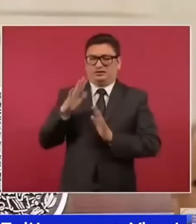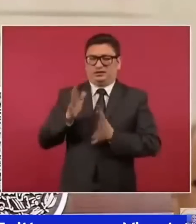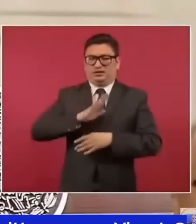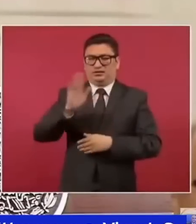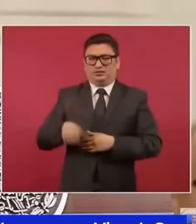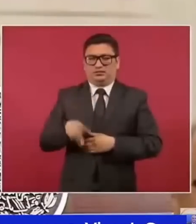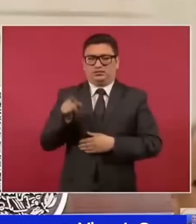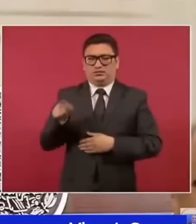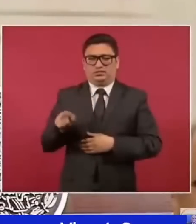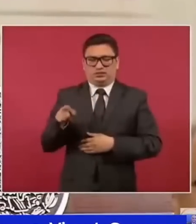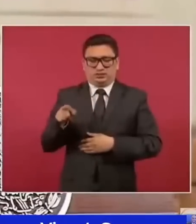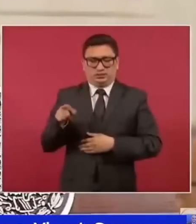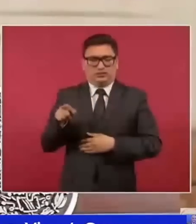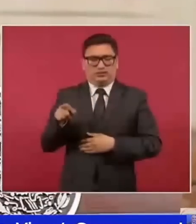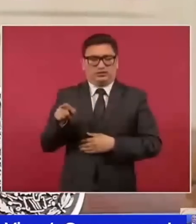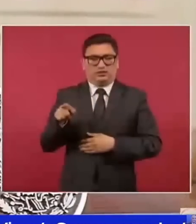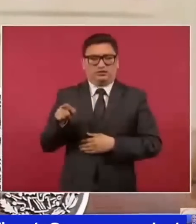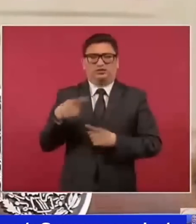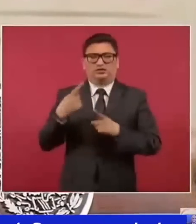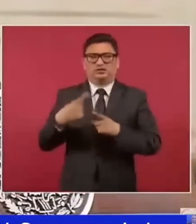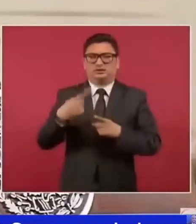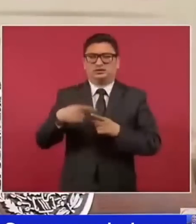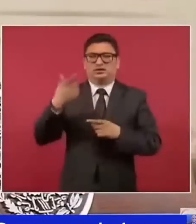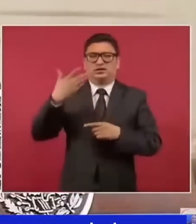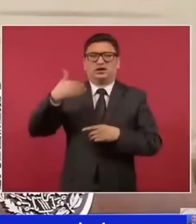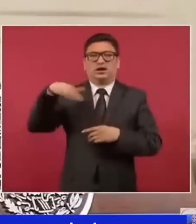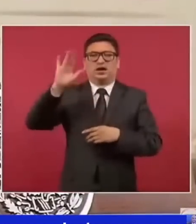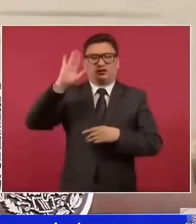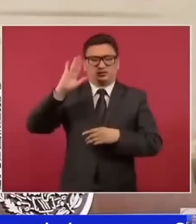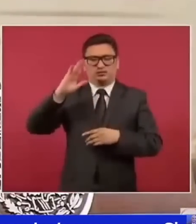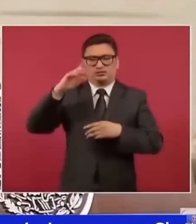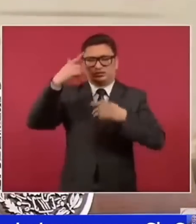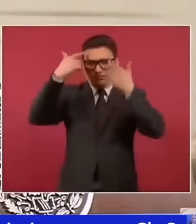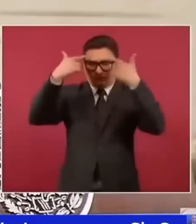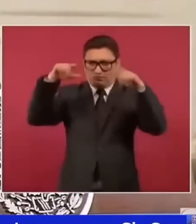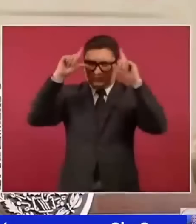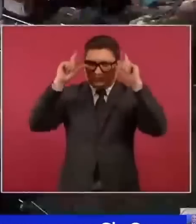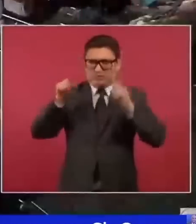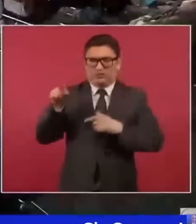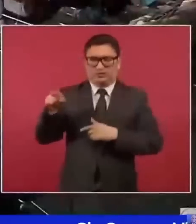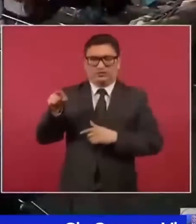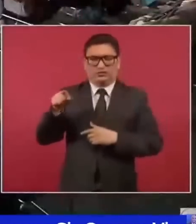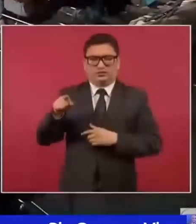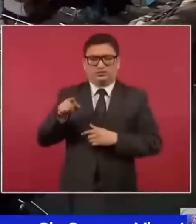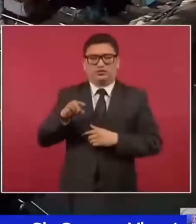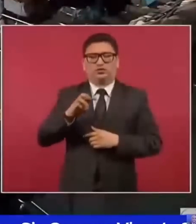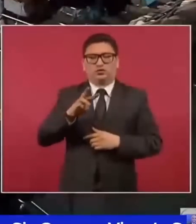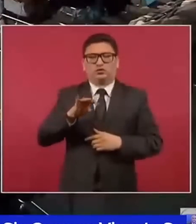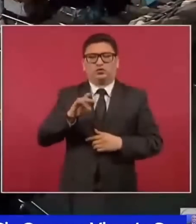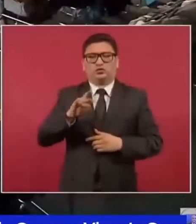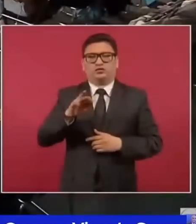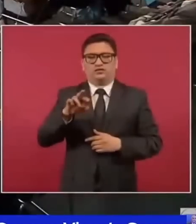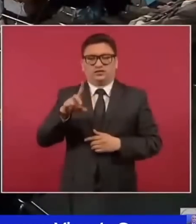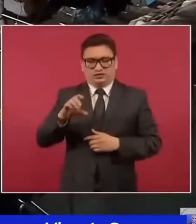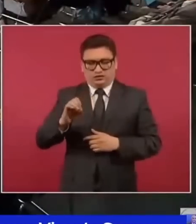el que fue de la Marina, Wilfredo Robledo.